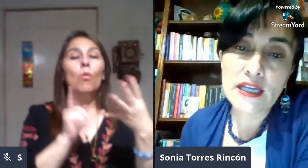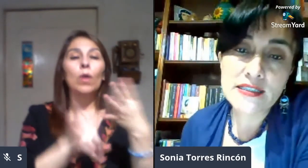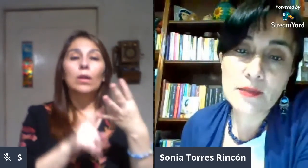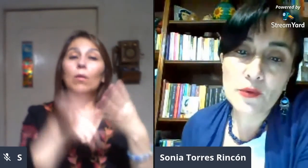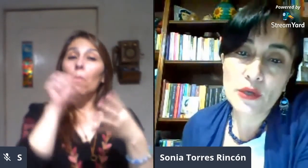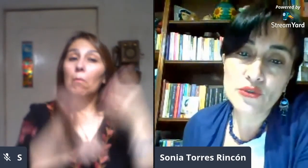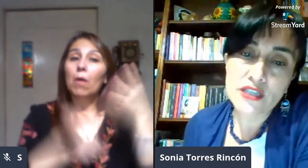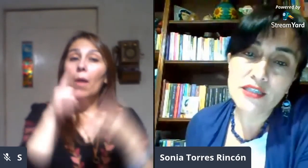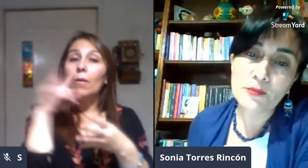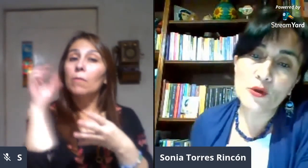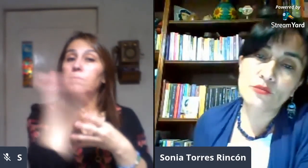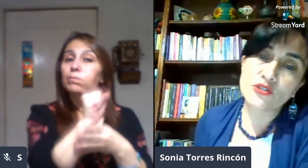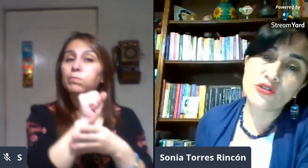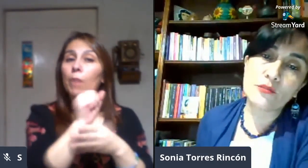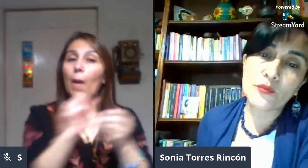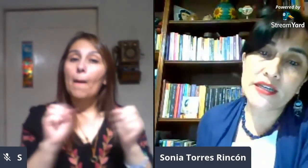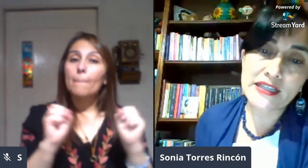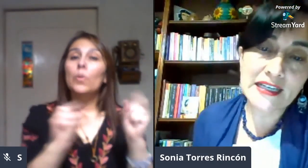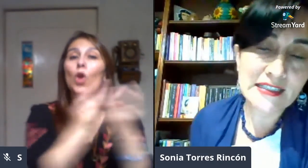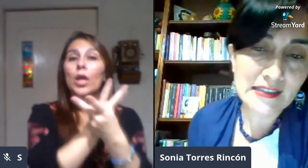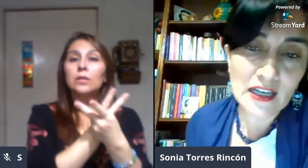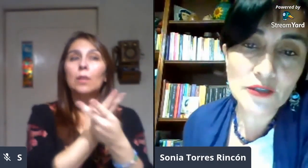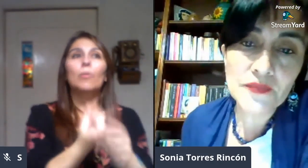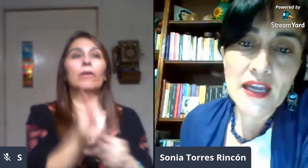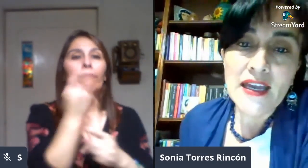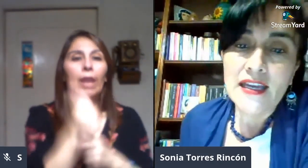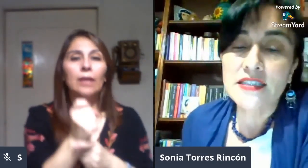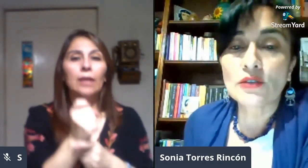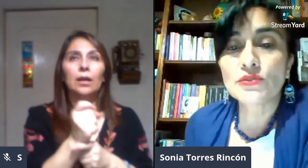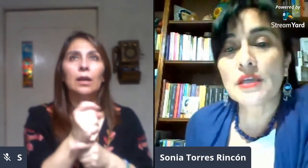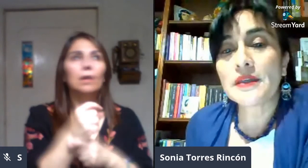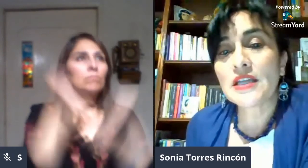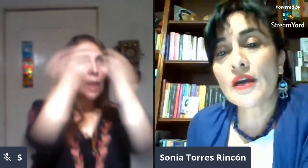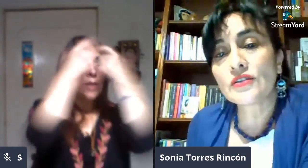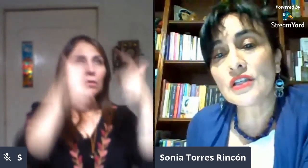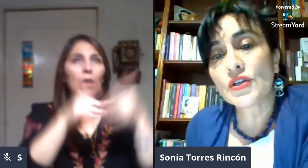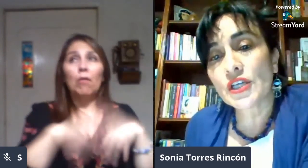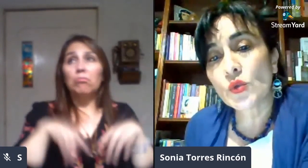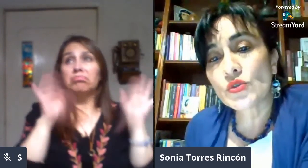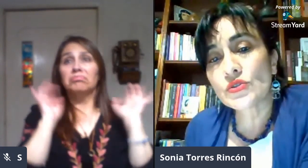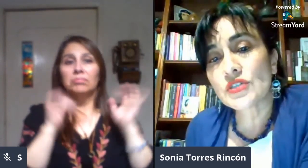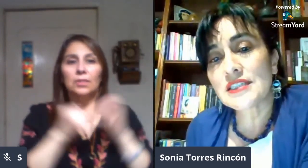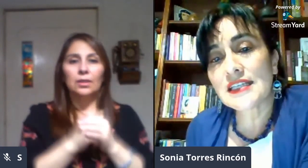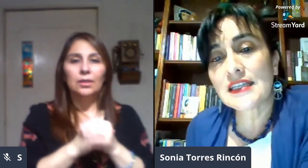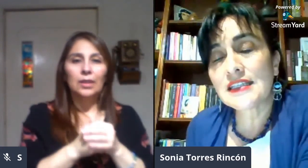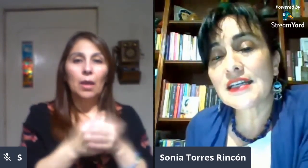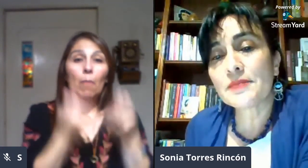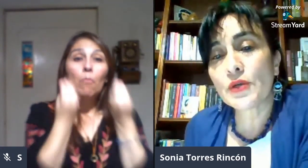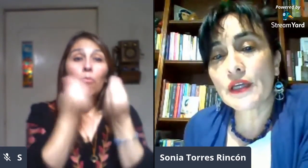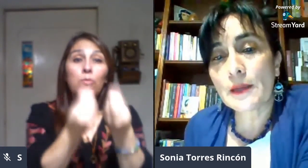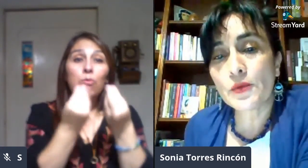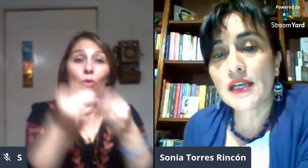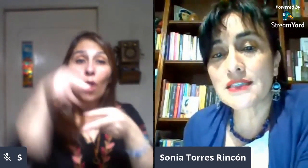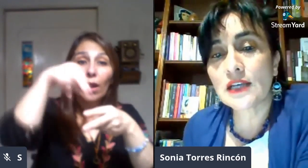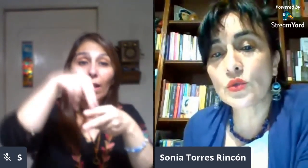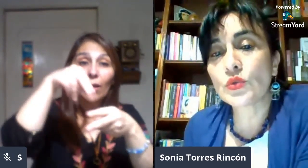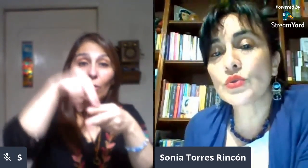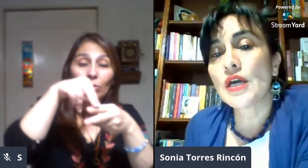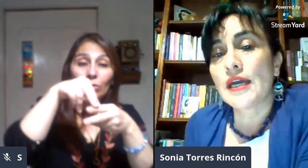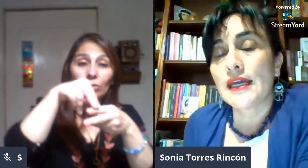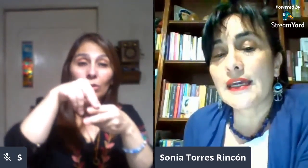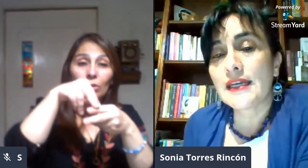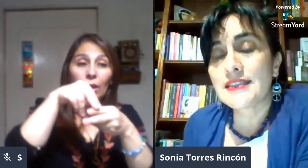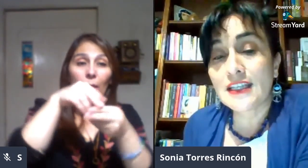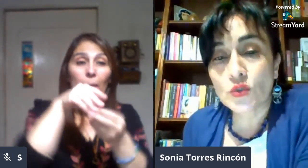forma de violencia por ausencia, por omisión por parte del Estado, es que justamente varios de los recursos que se dedican, por ejemplo, a la